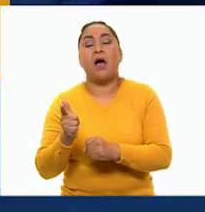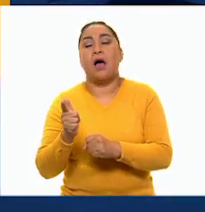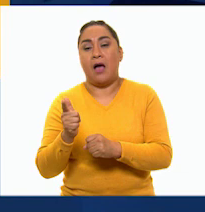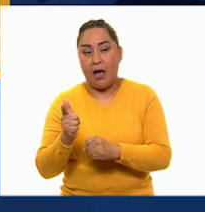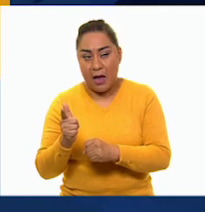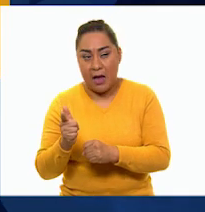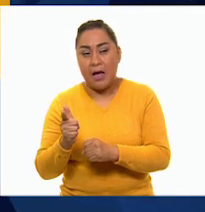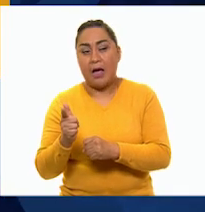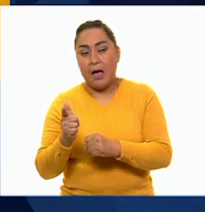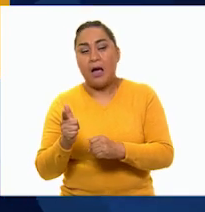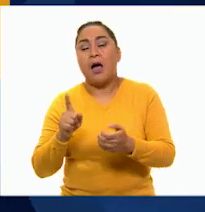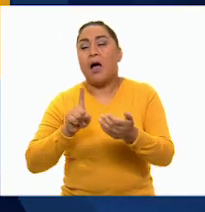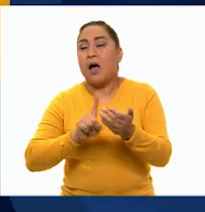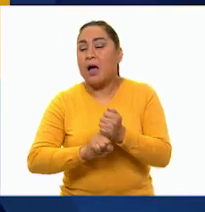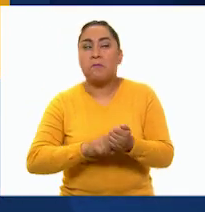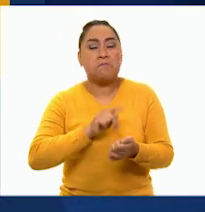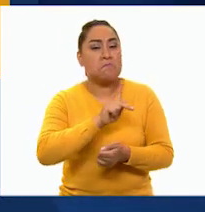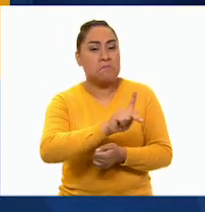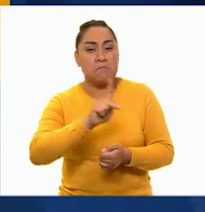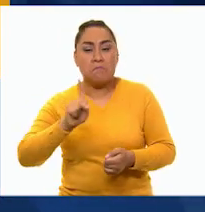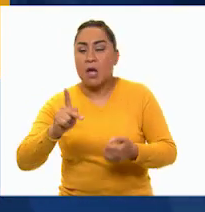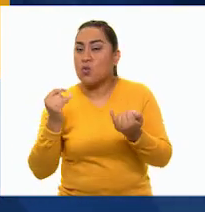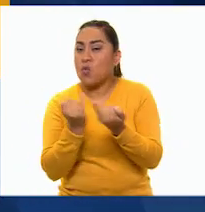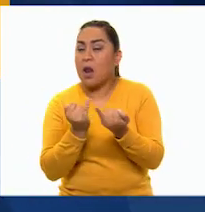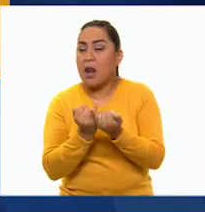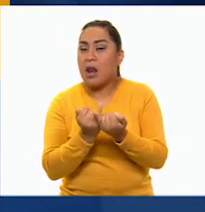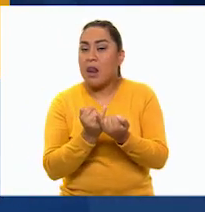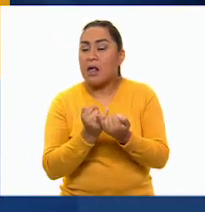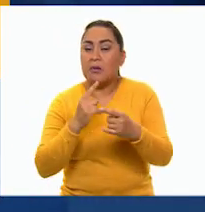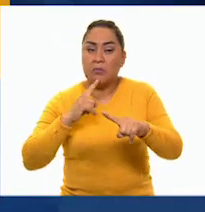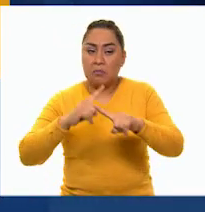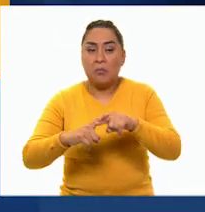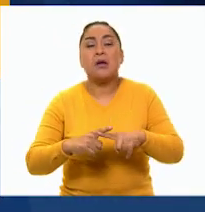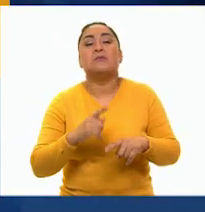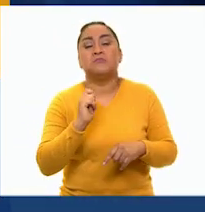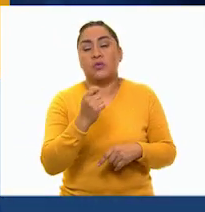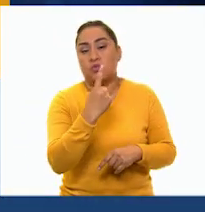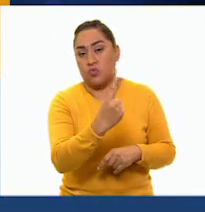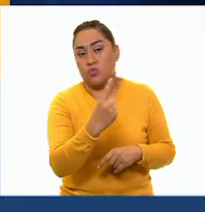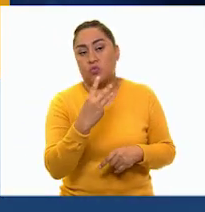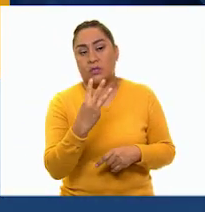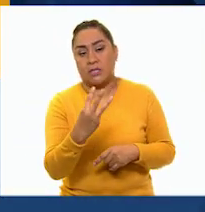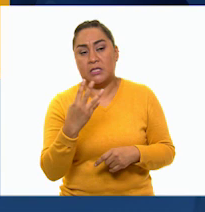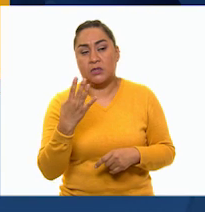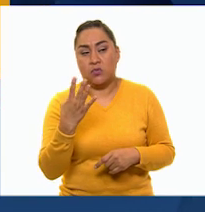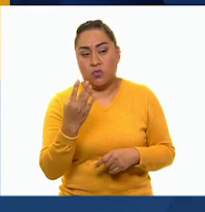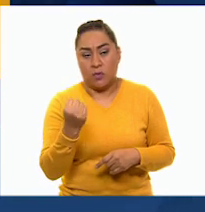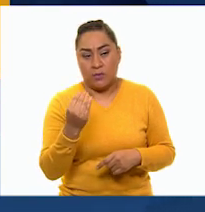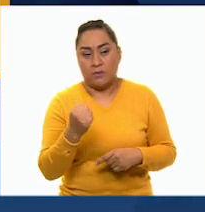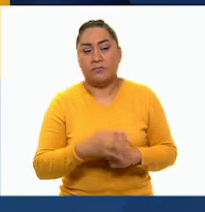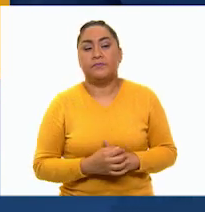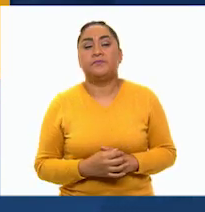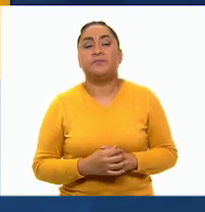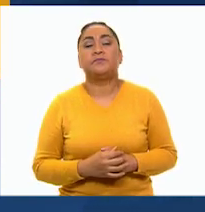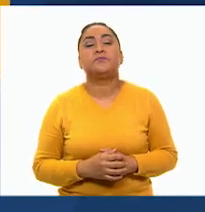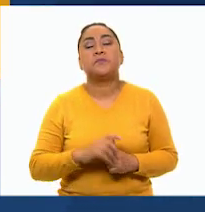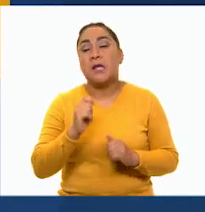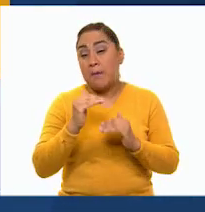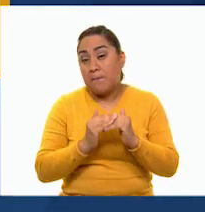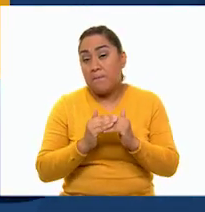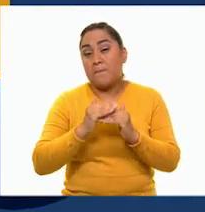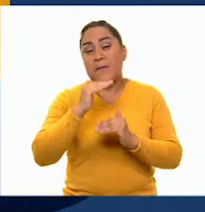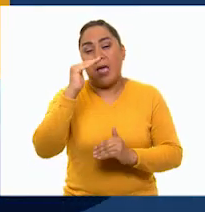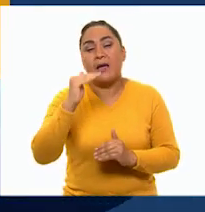tanto, los factores comunes serán 1, 3 y 9. El máximo